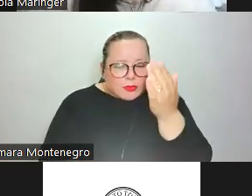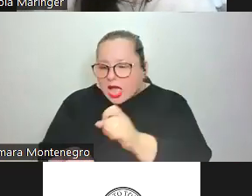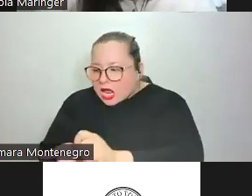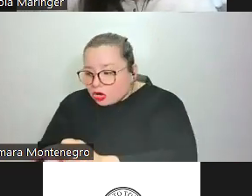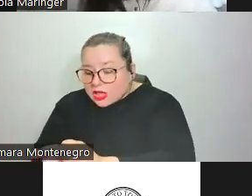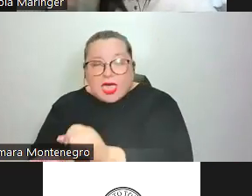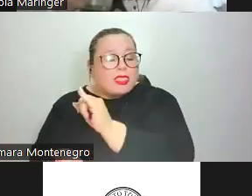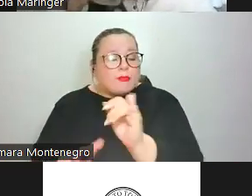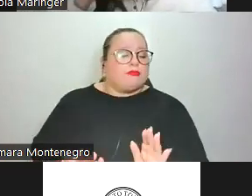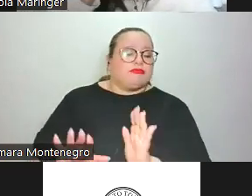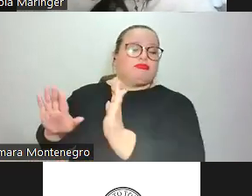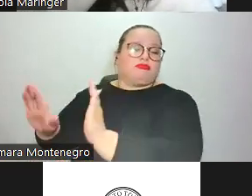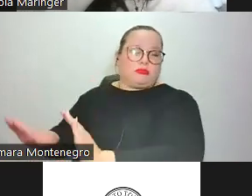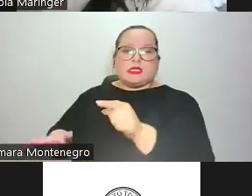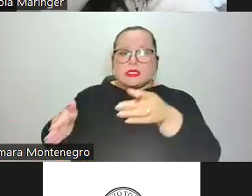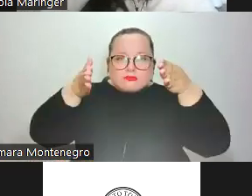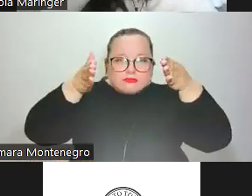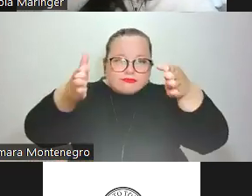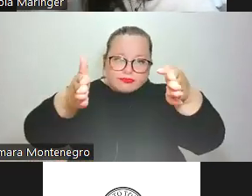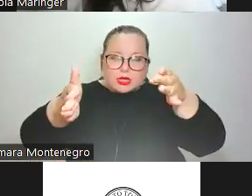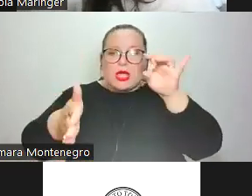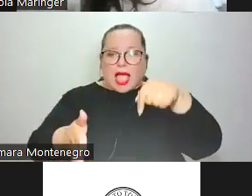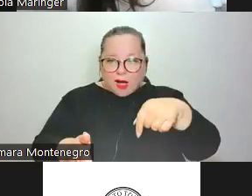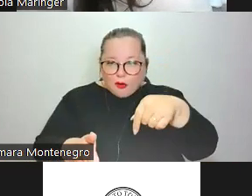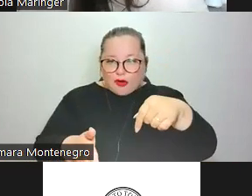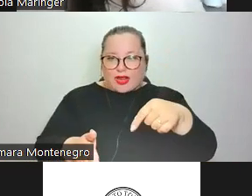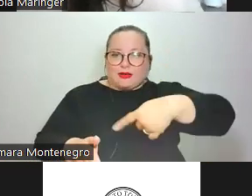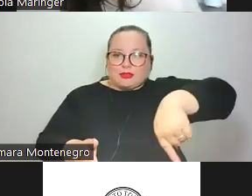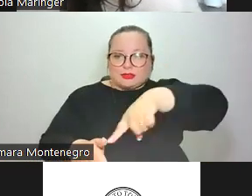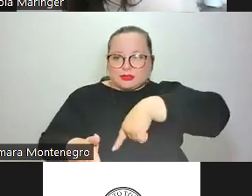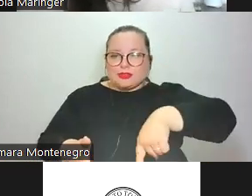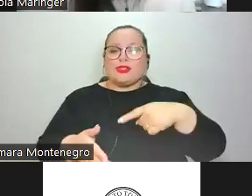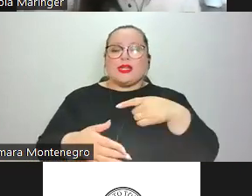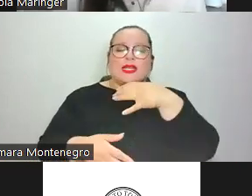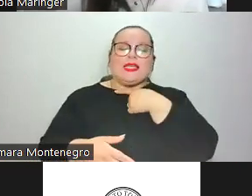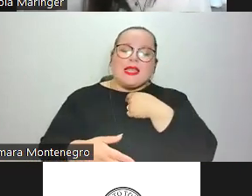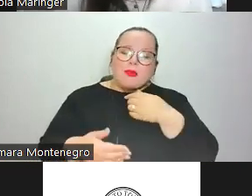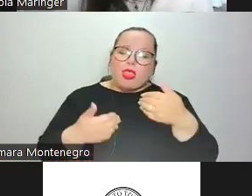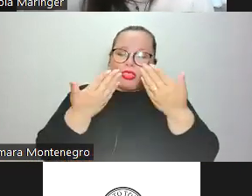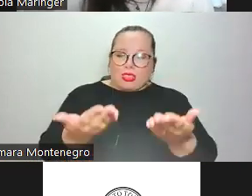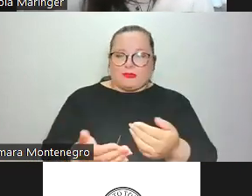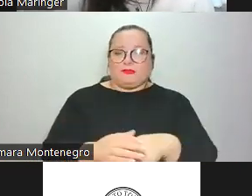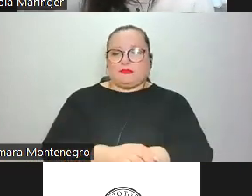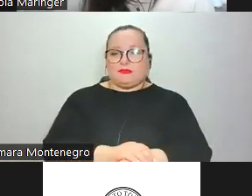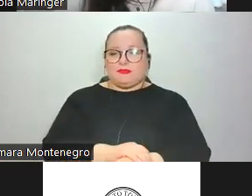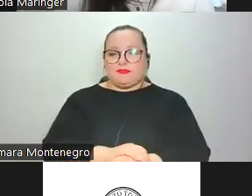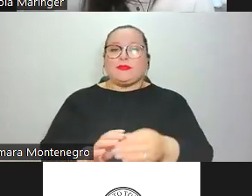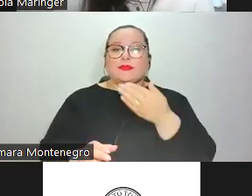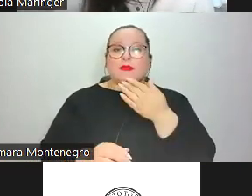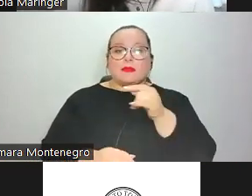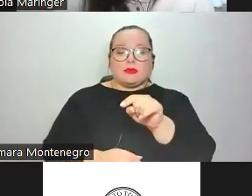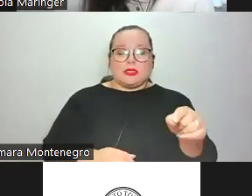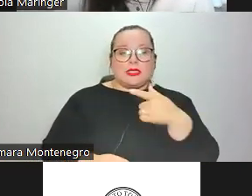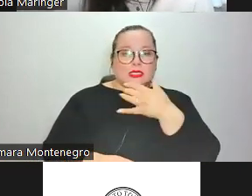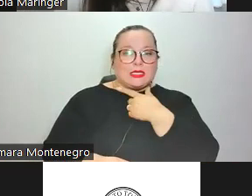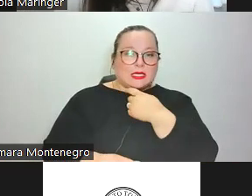después. Así te concentras acá en lo que estamos conversando, en lo que les queremos entregar. Y también si nos quieres comentar algo, lo